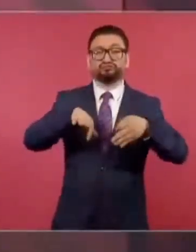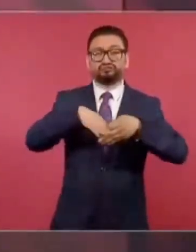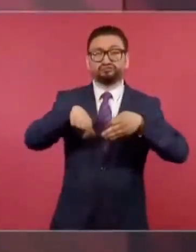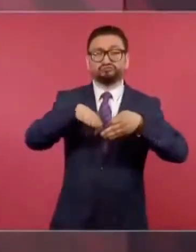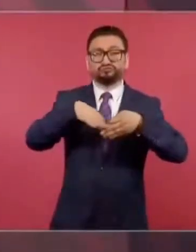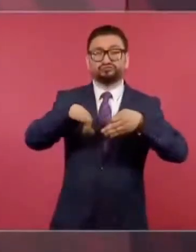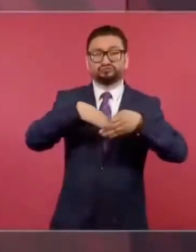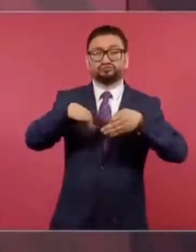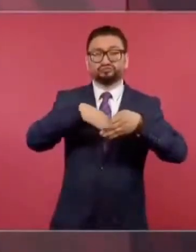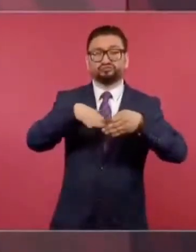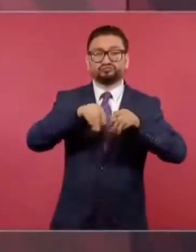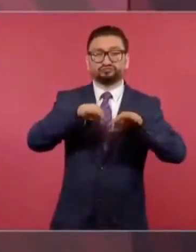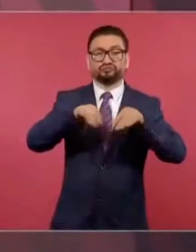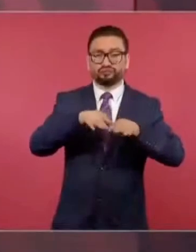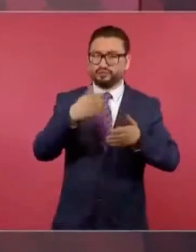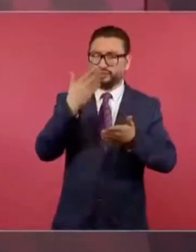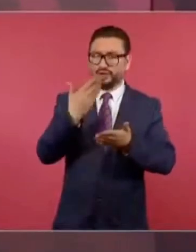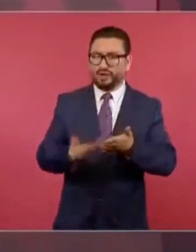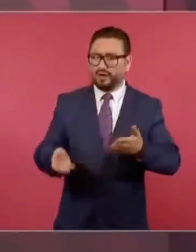¿Y cómo vamos hoy?